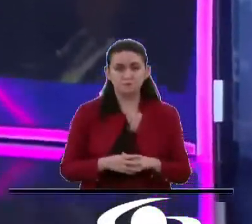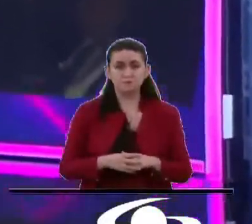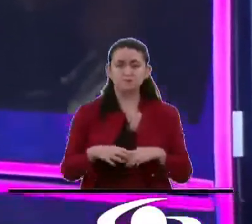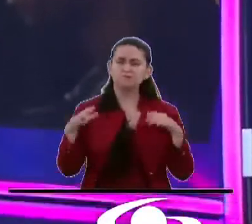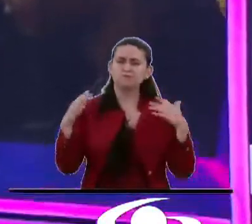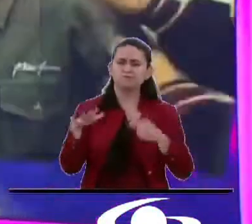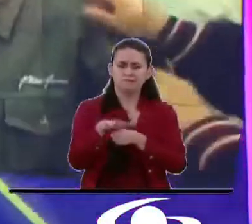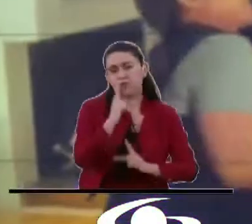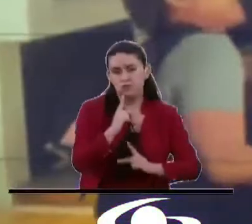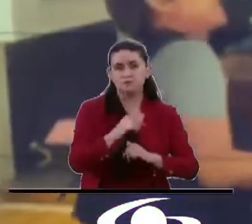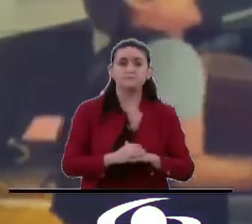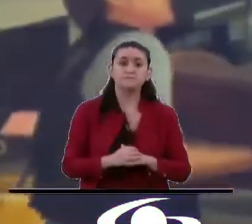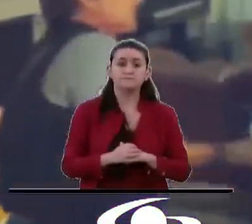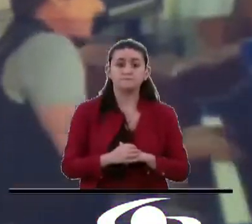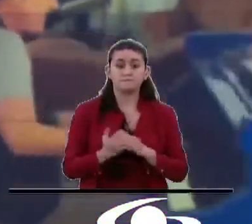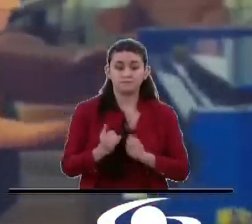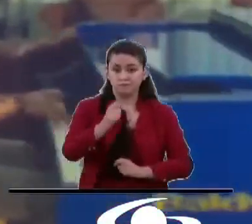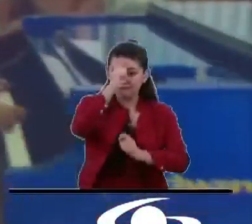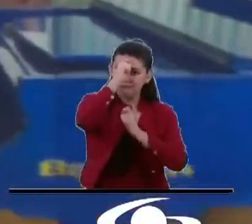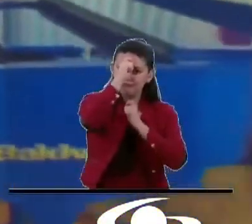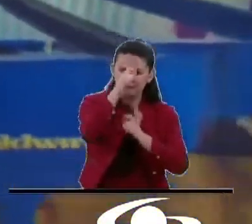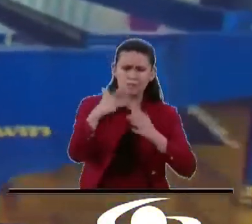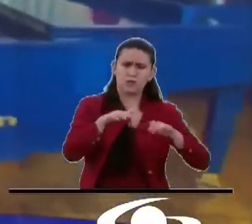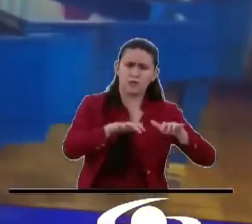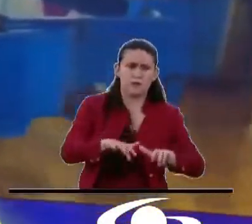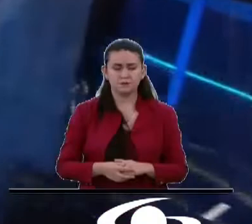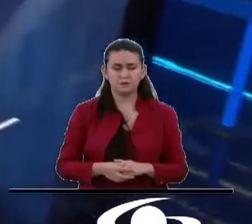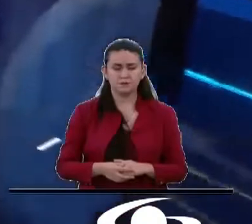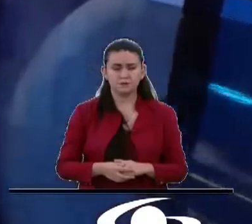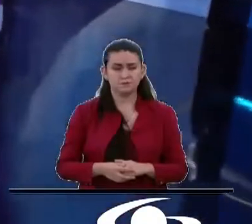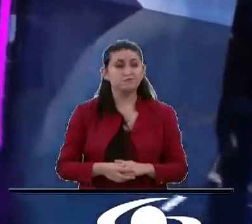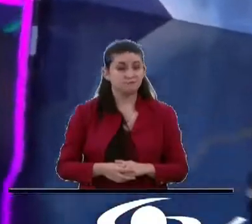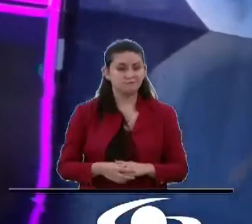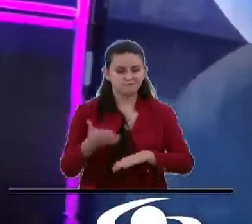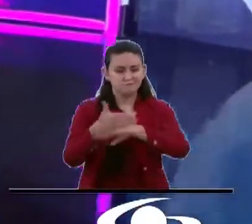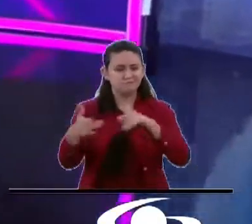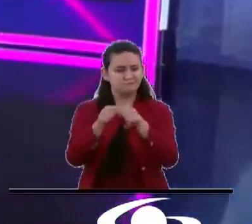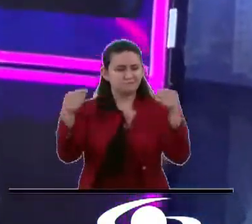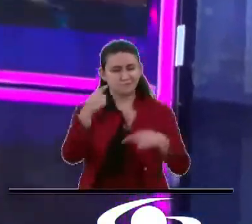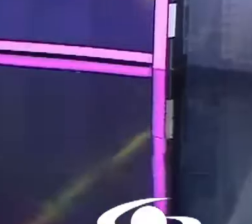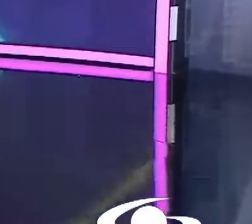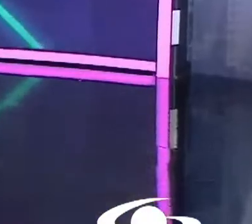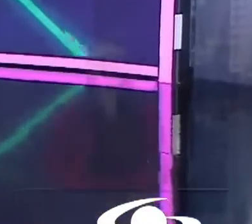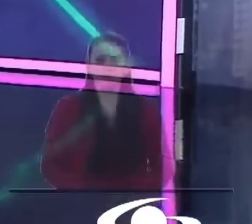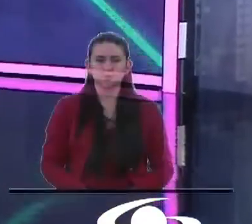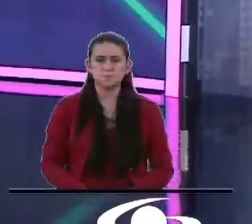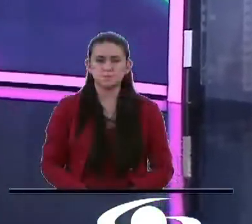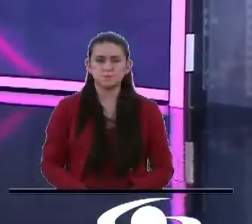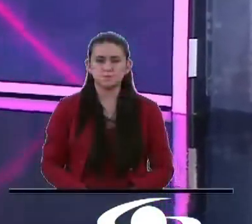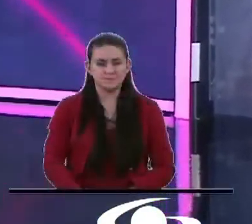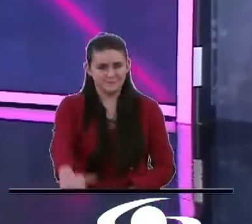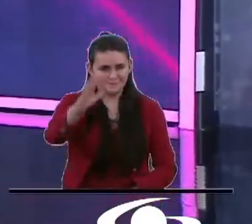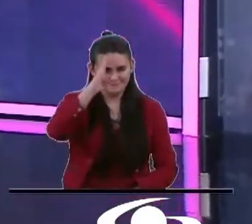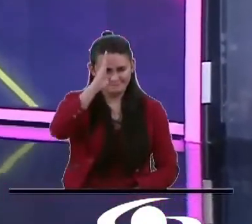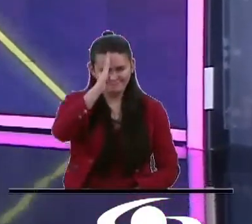La delicada situación del rapero estadounidense. Homenaje del pianista estadounidense Arthur Hanlon. Los espero con detalles en Show Caracol.